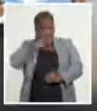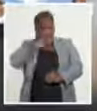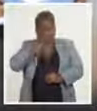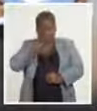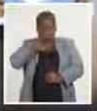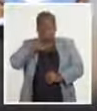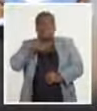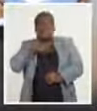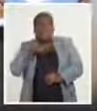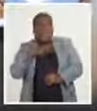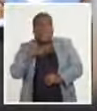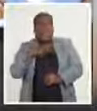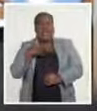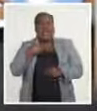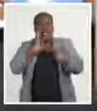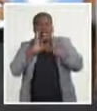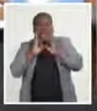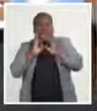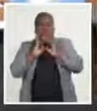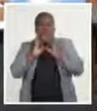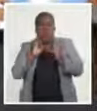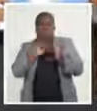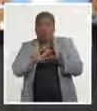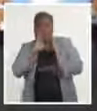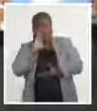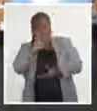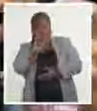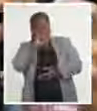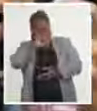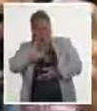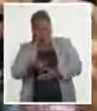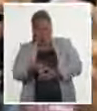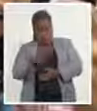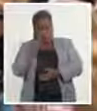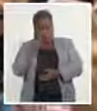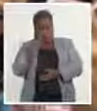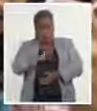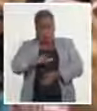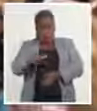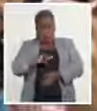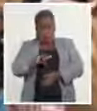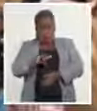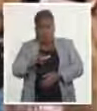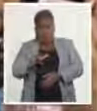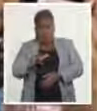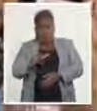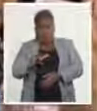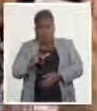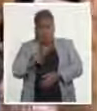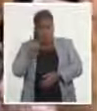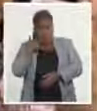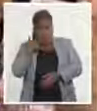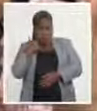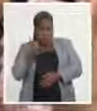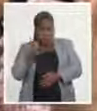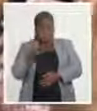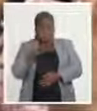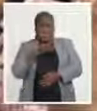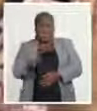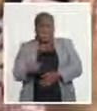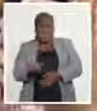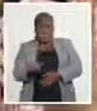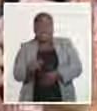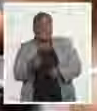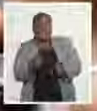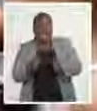en redes sociales y móviles personales, pero lo que se aprecia en muchos casos es la reproducción de patrones presentes en las cuentas de